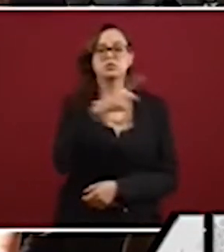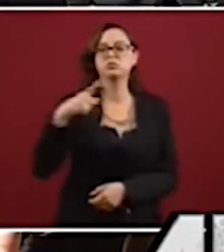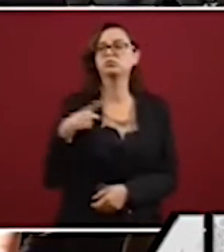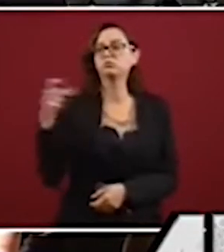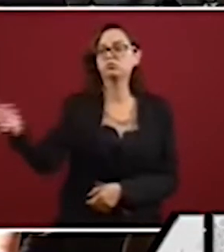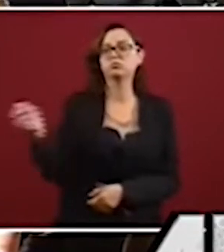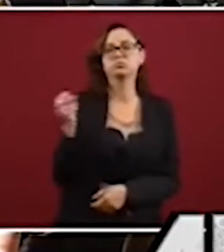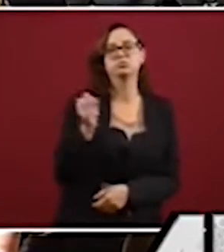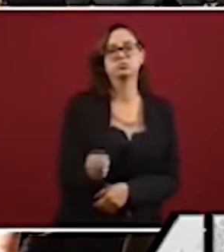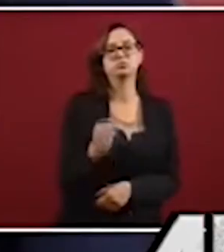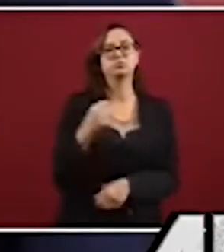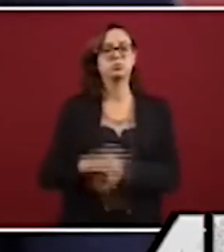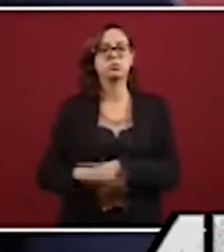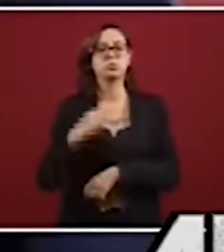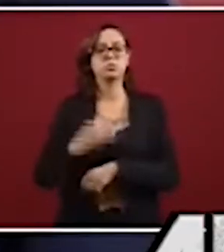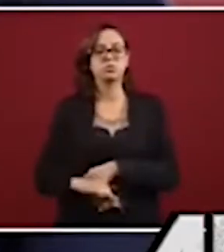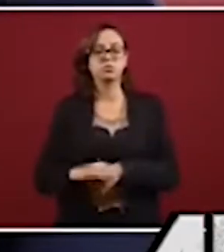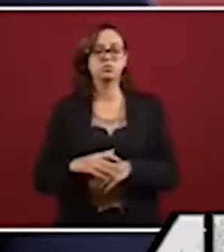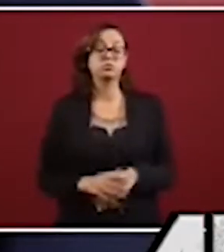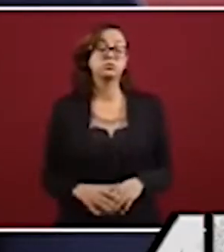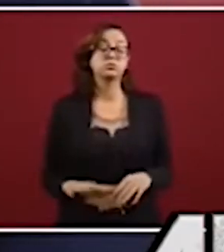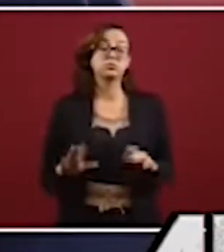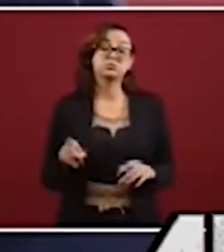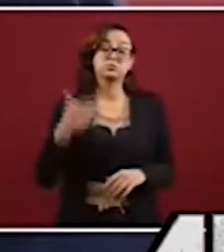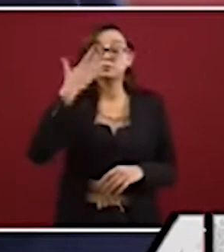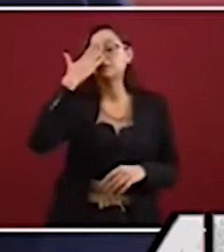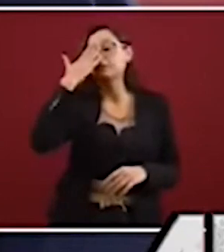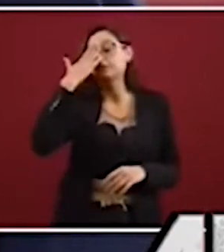Y él sabrá